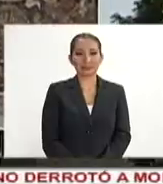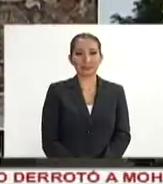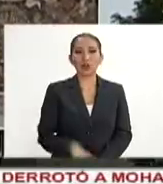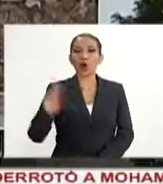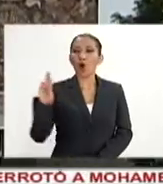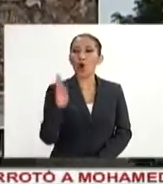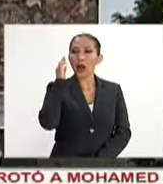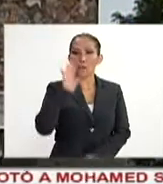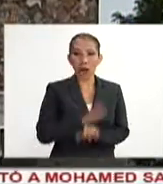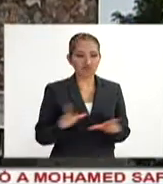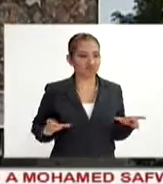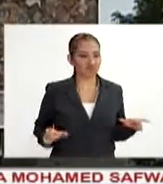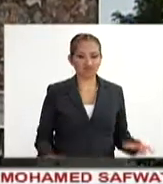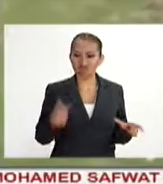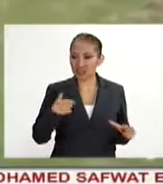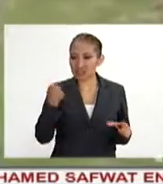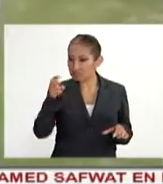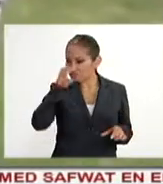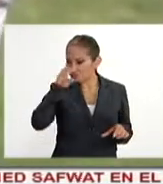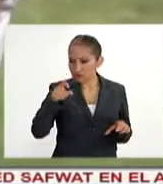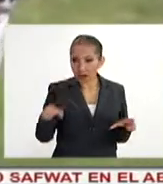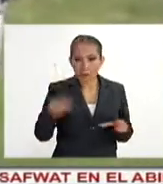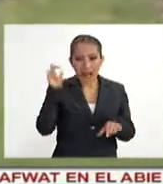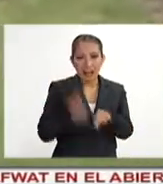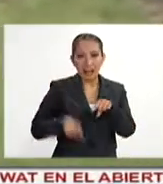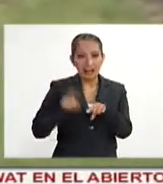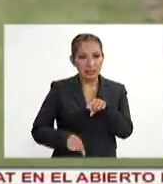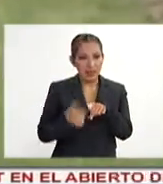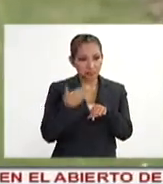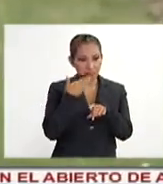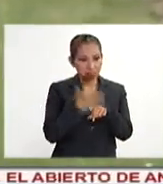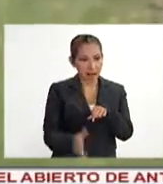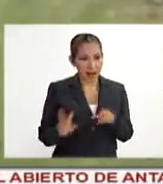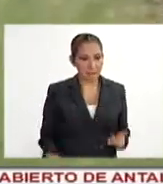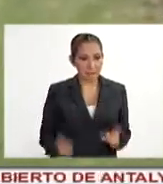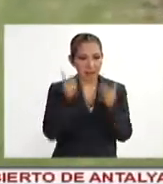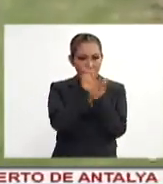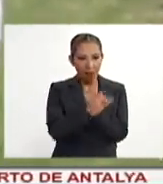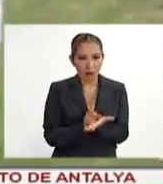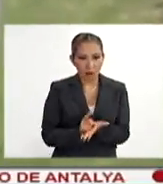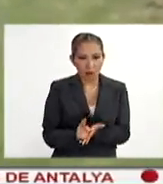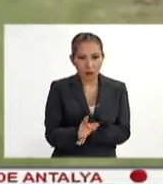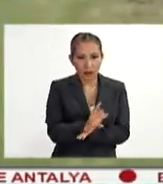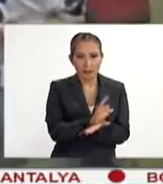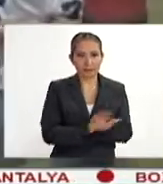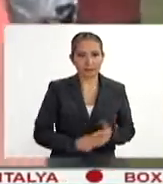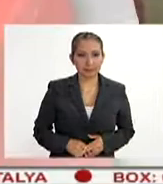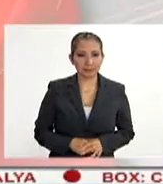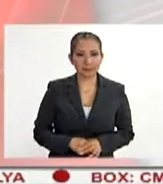La UNAM reforzará todas las medidas de seguridad para combatir de manera eficaz a la delincuencia organizada.